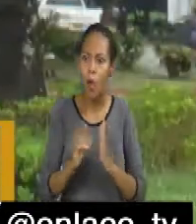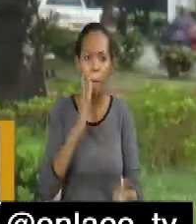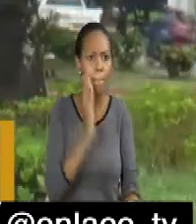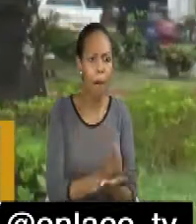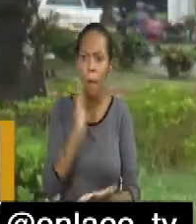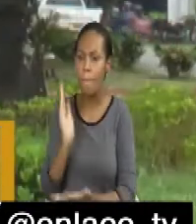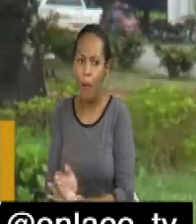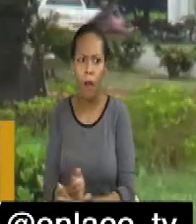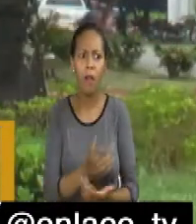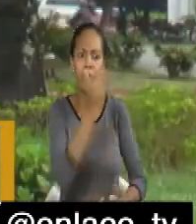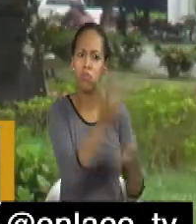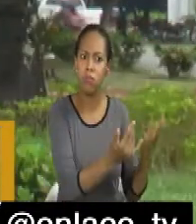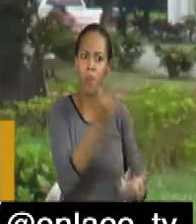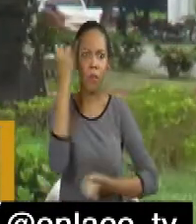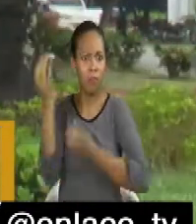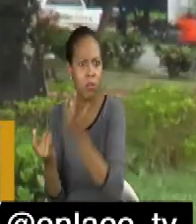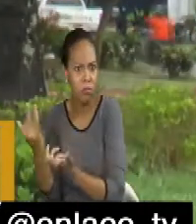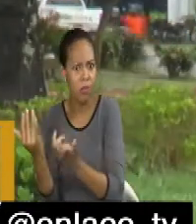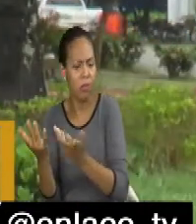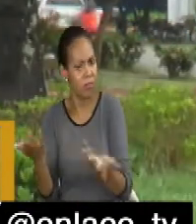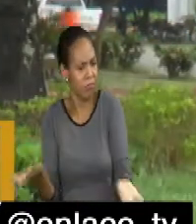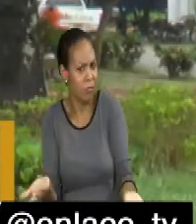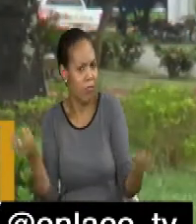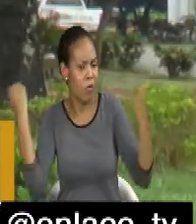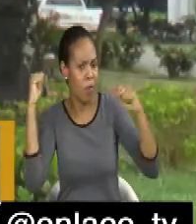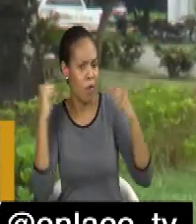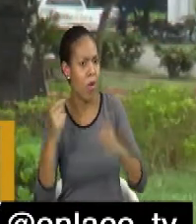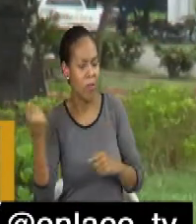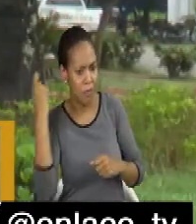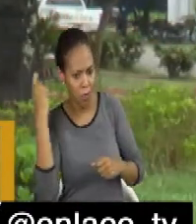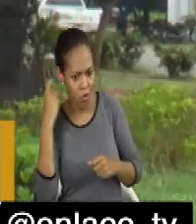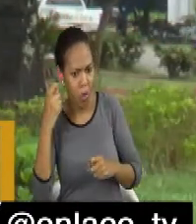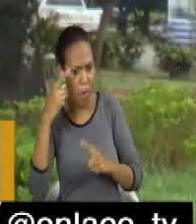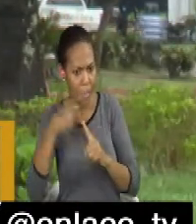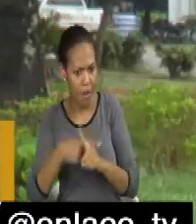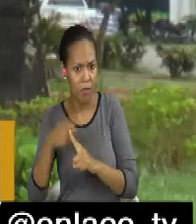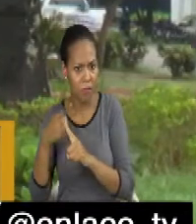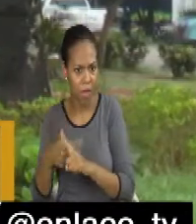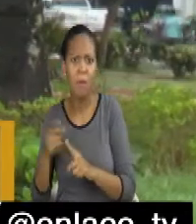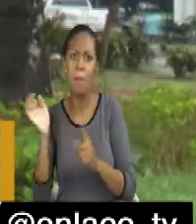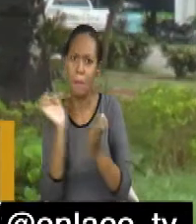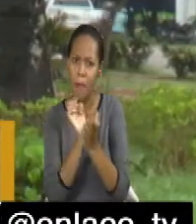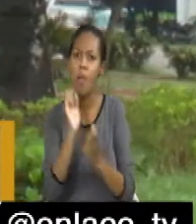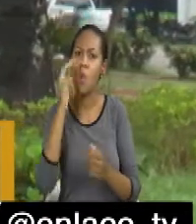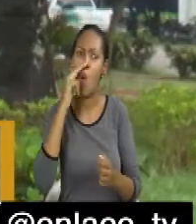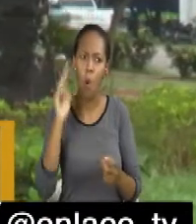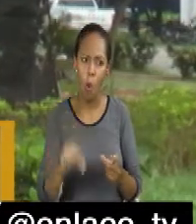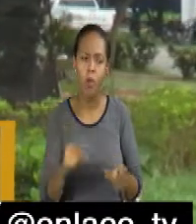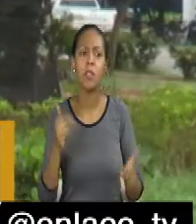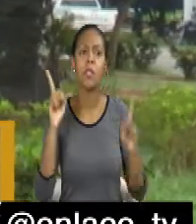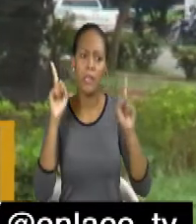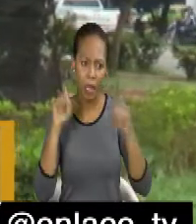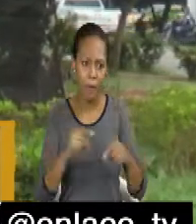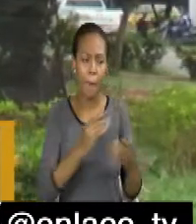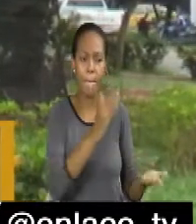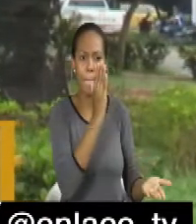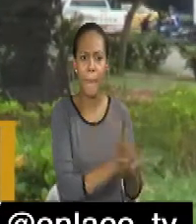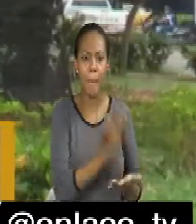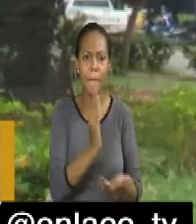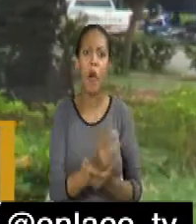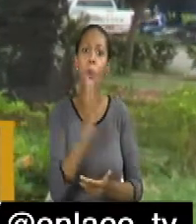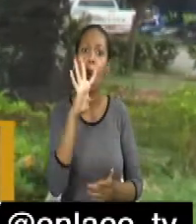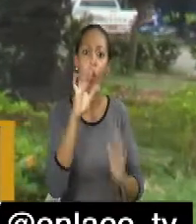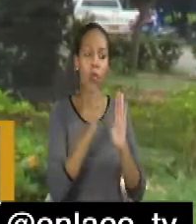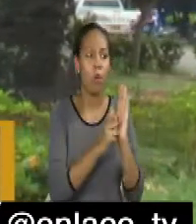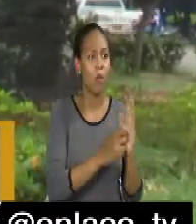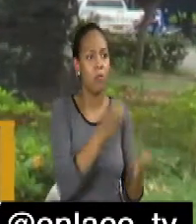Bastante preocupante y más, precisamente hace un año, por los mismos meses, por el mes de mayo, junio, se habían presentado cuatro incendios, dos